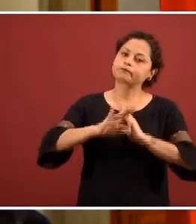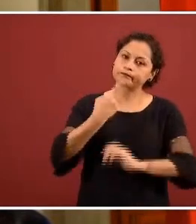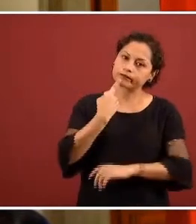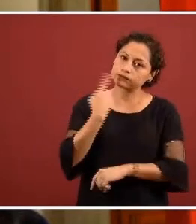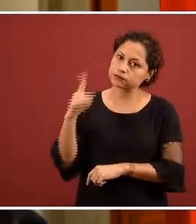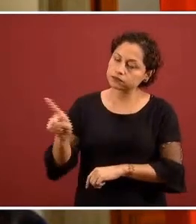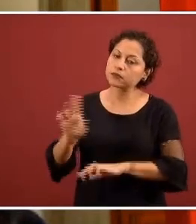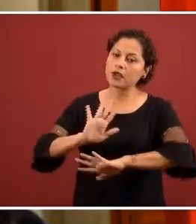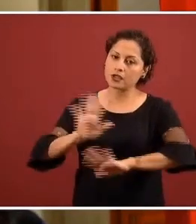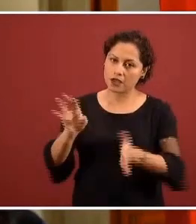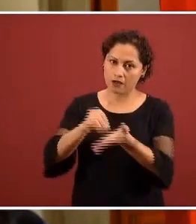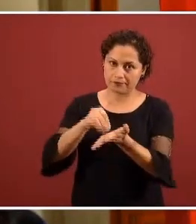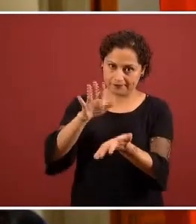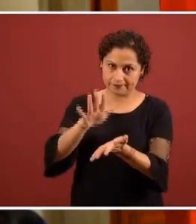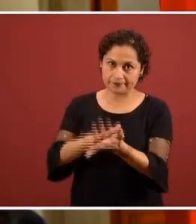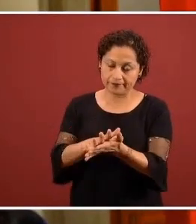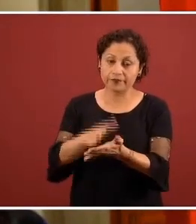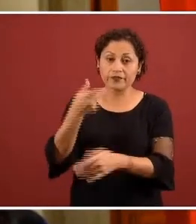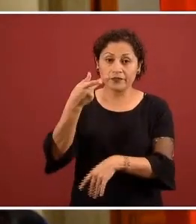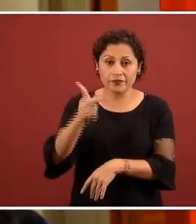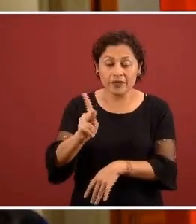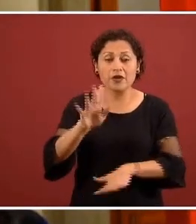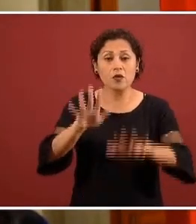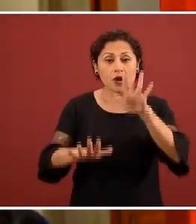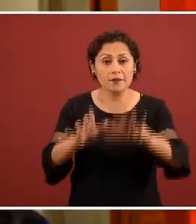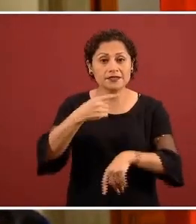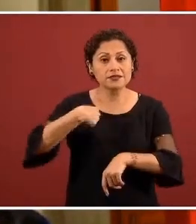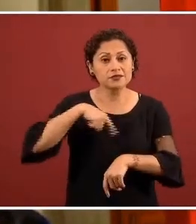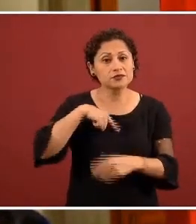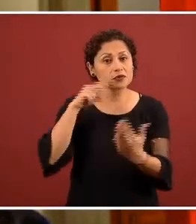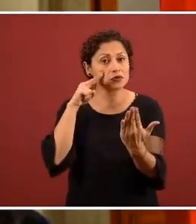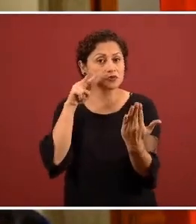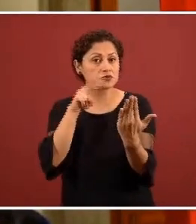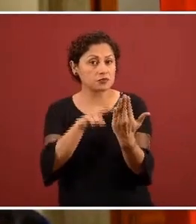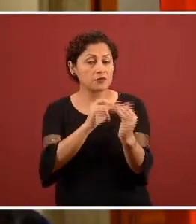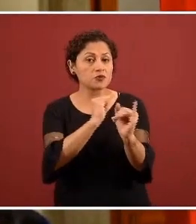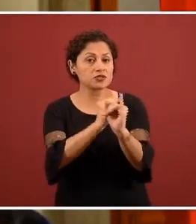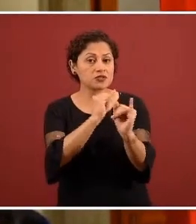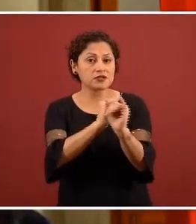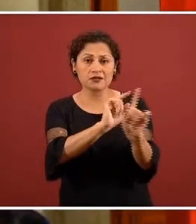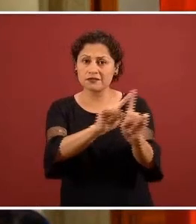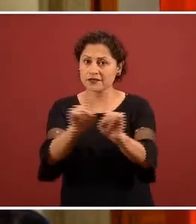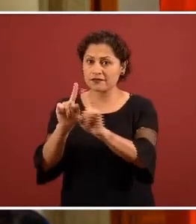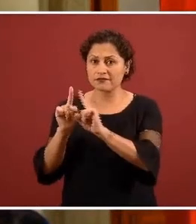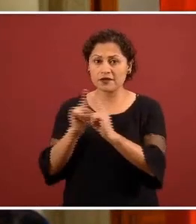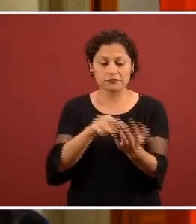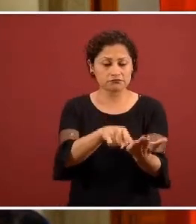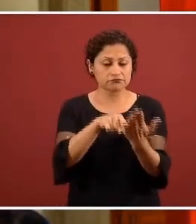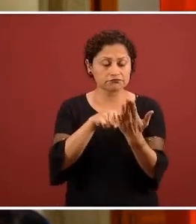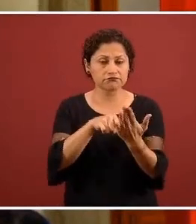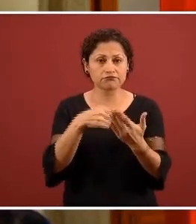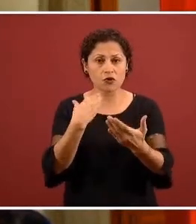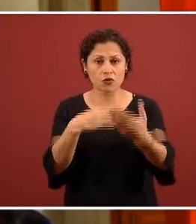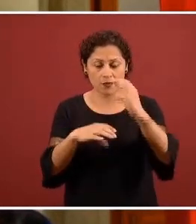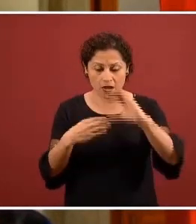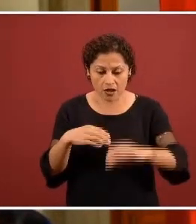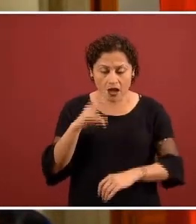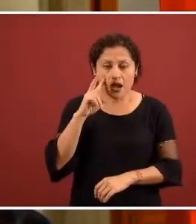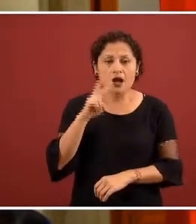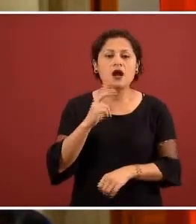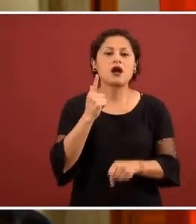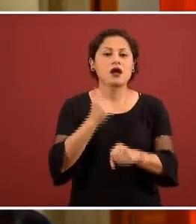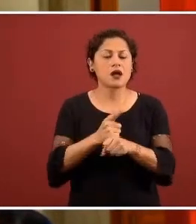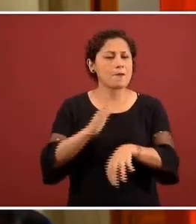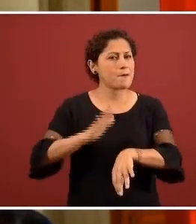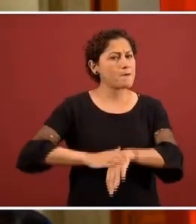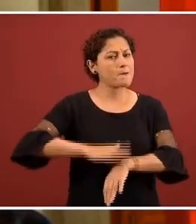otras muchas agresiones que están siendo publicadas también a través de las redes sociales. Y es justo por